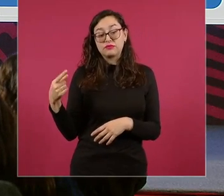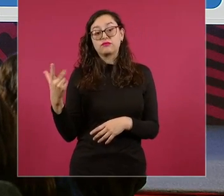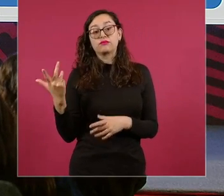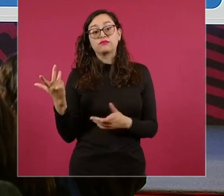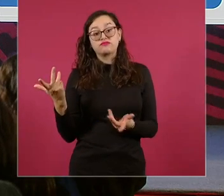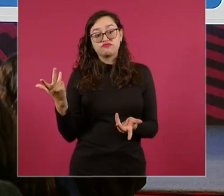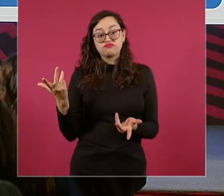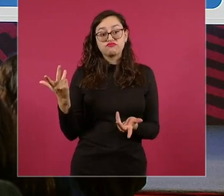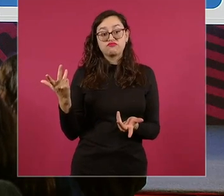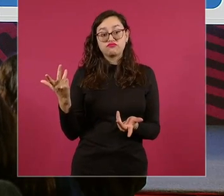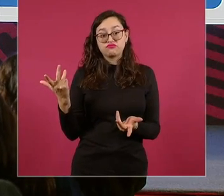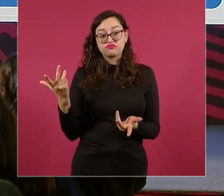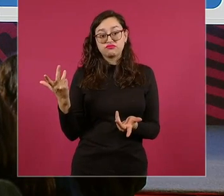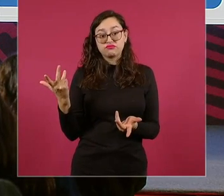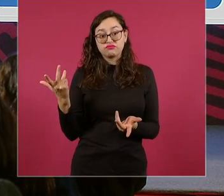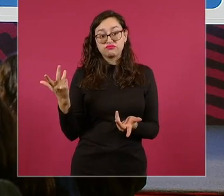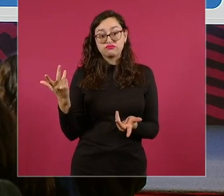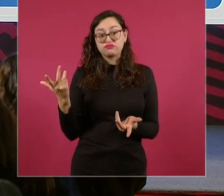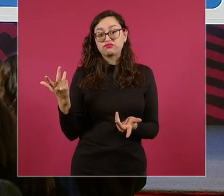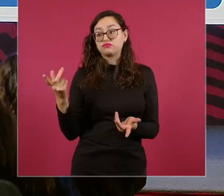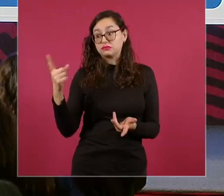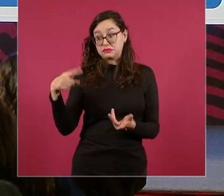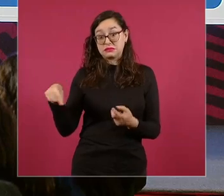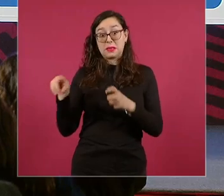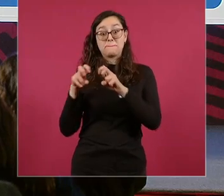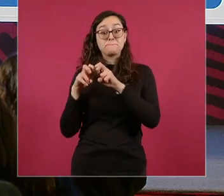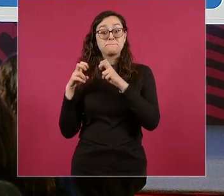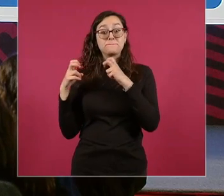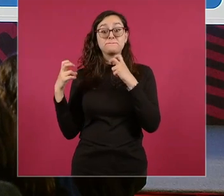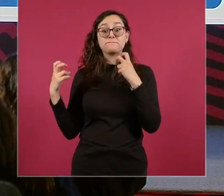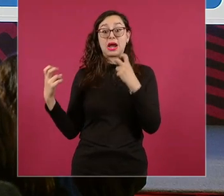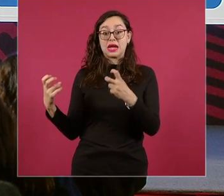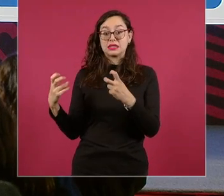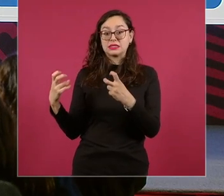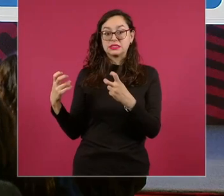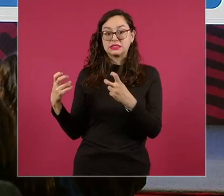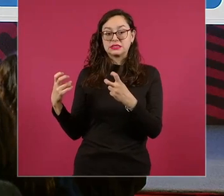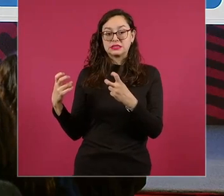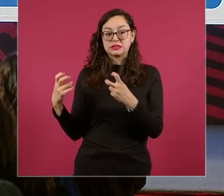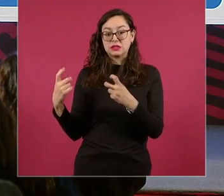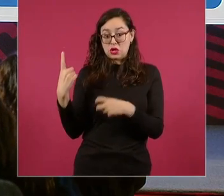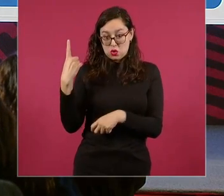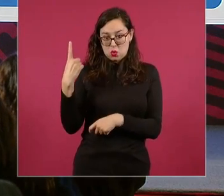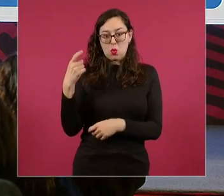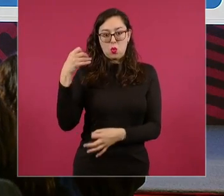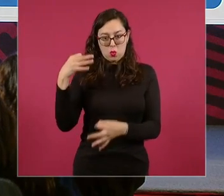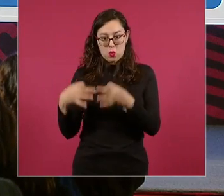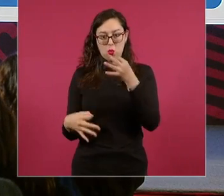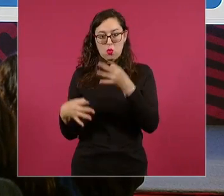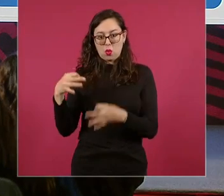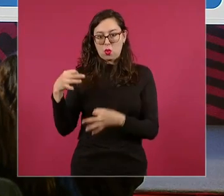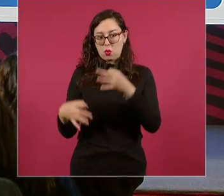magistrados y juez